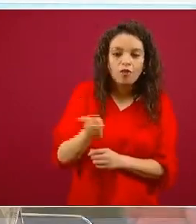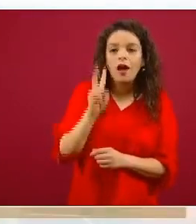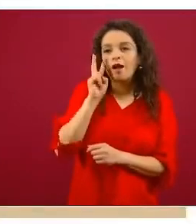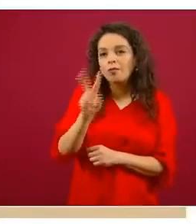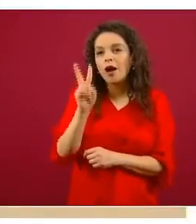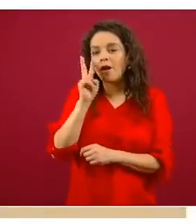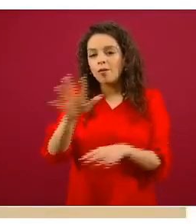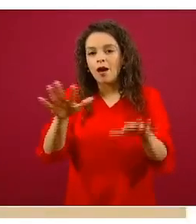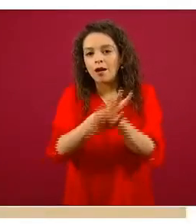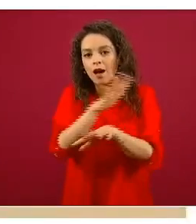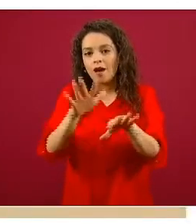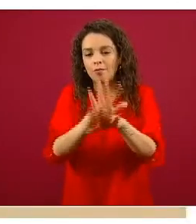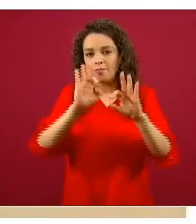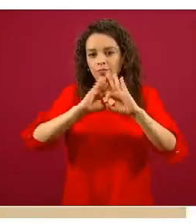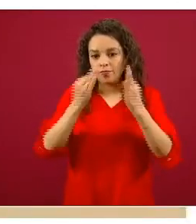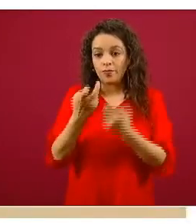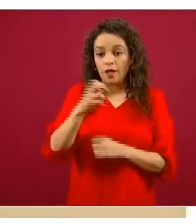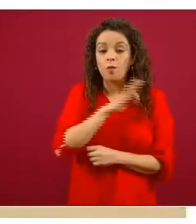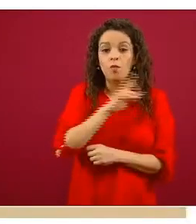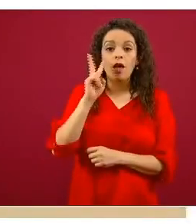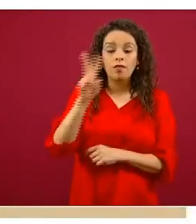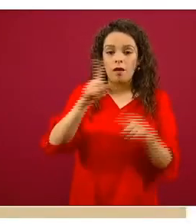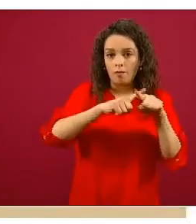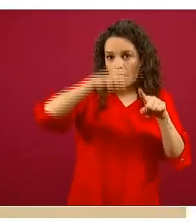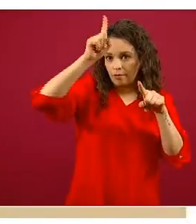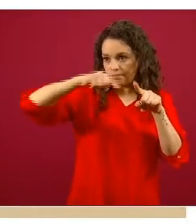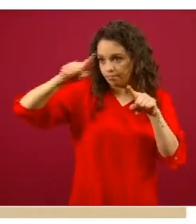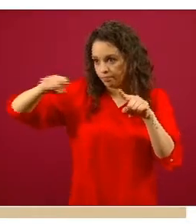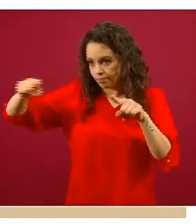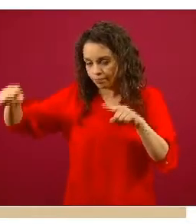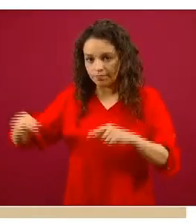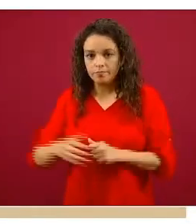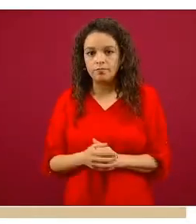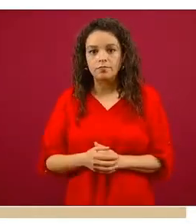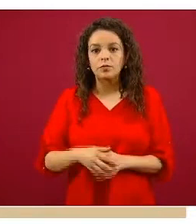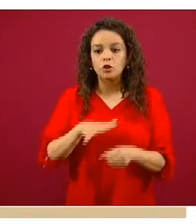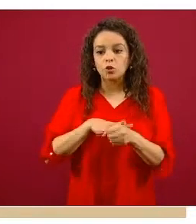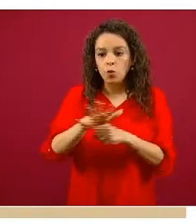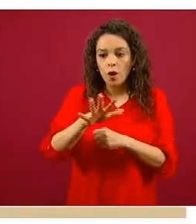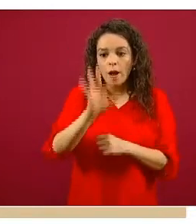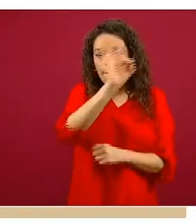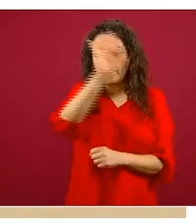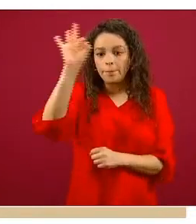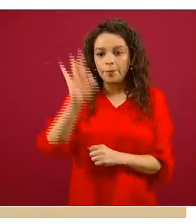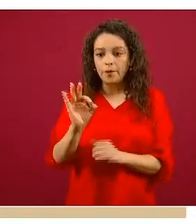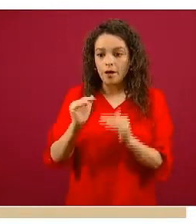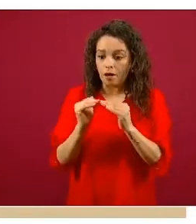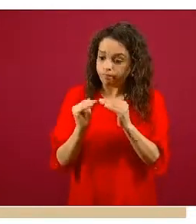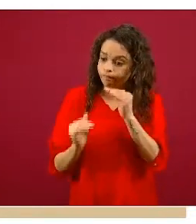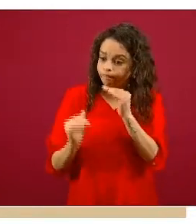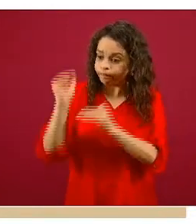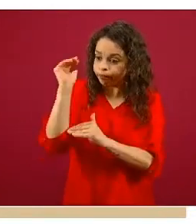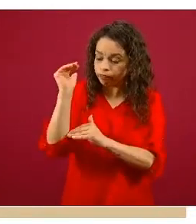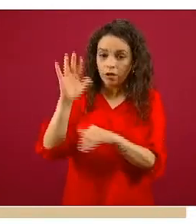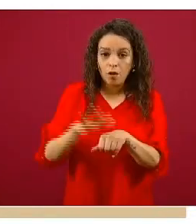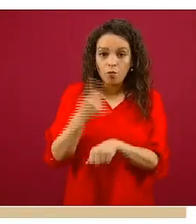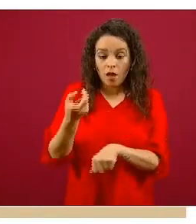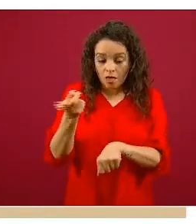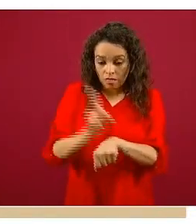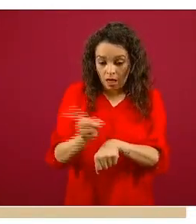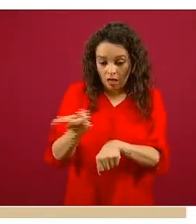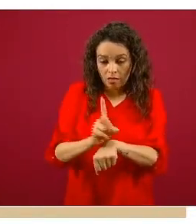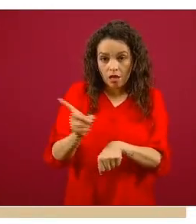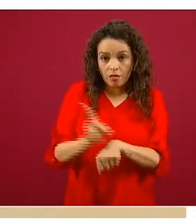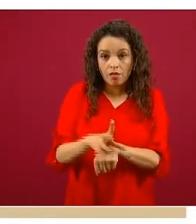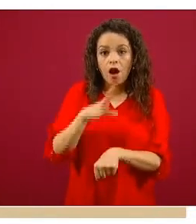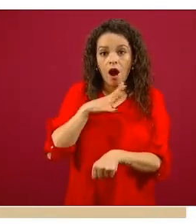representado precisamente en esta gráfica, es decir, cuál fue el incremento en porcentaje, dado que todos los días estoy